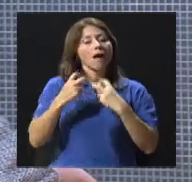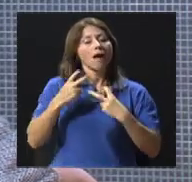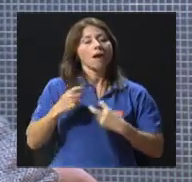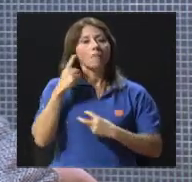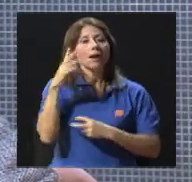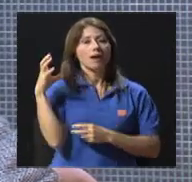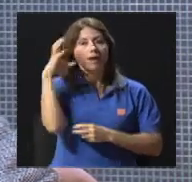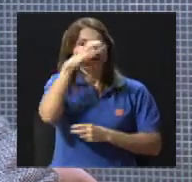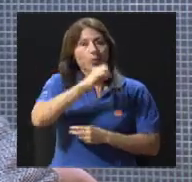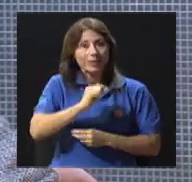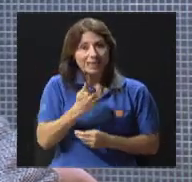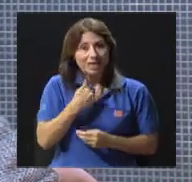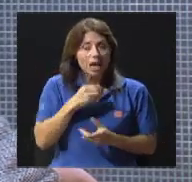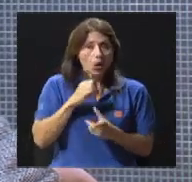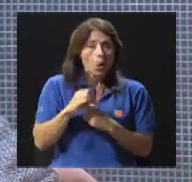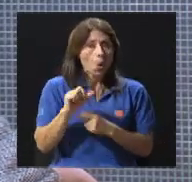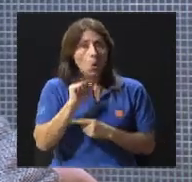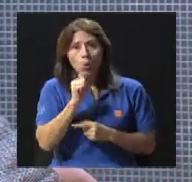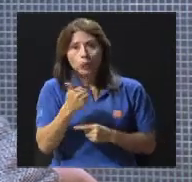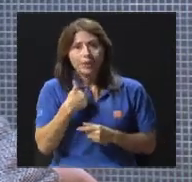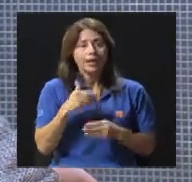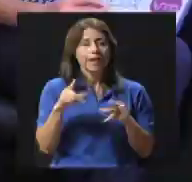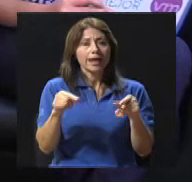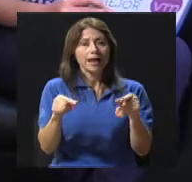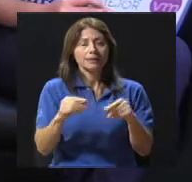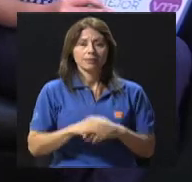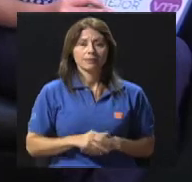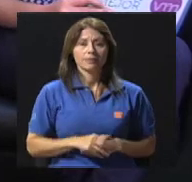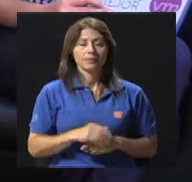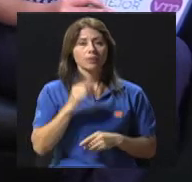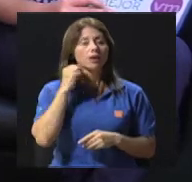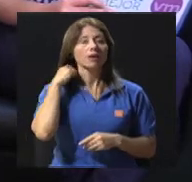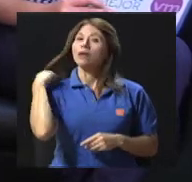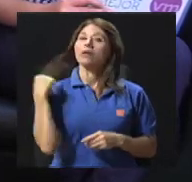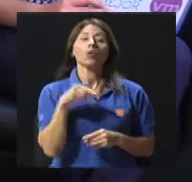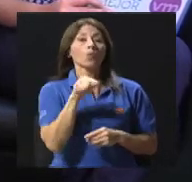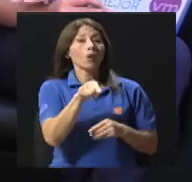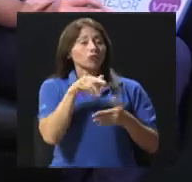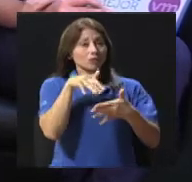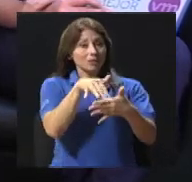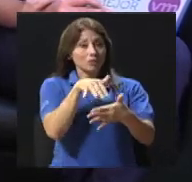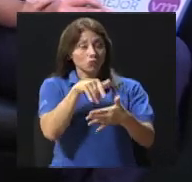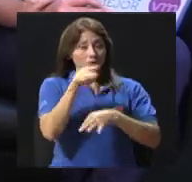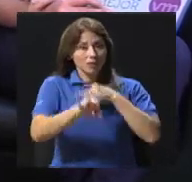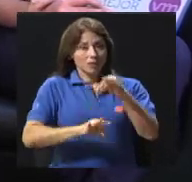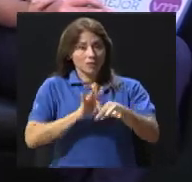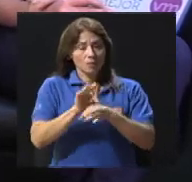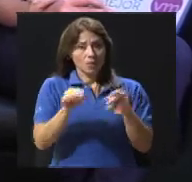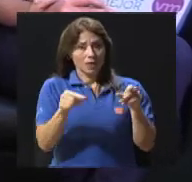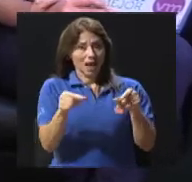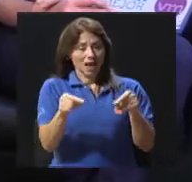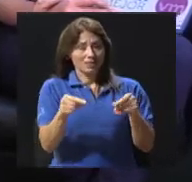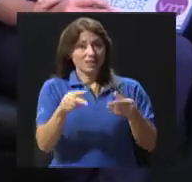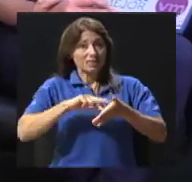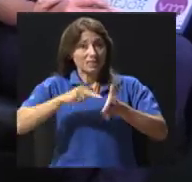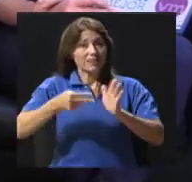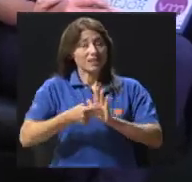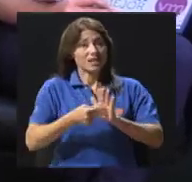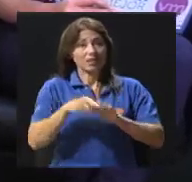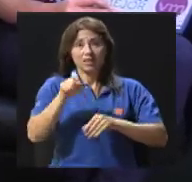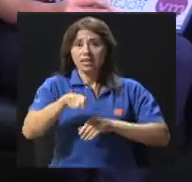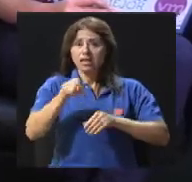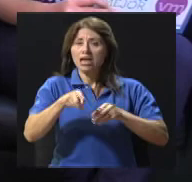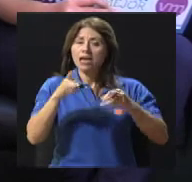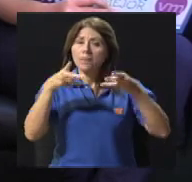cáncer. Doctor, cuando hablamos también de cómo se estudia estos tipos de cánceres, la epidemiología y demás, ¿podríamos decir que efectivamente